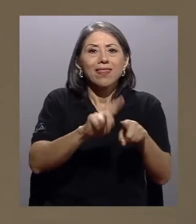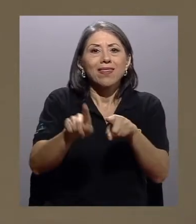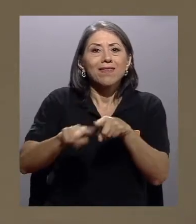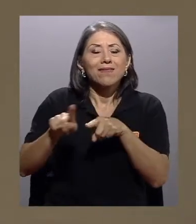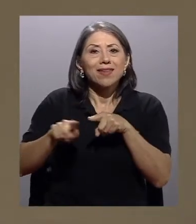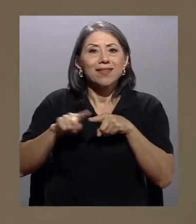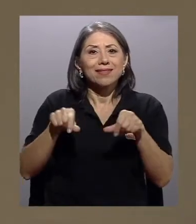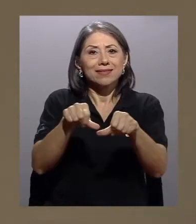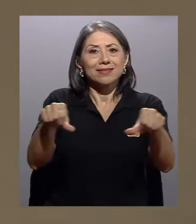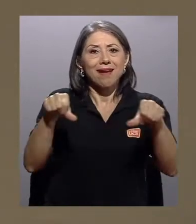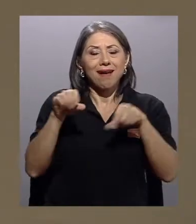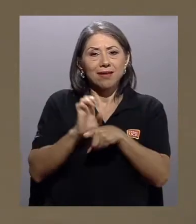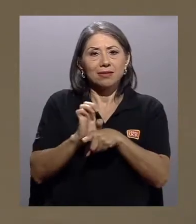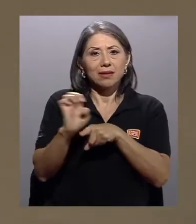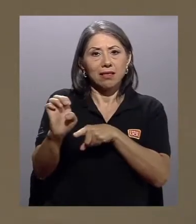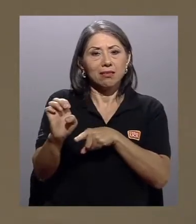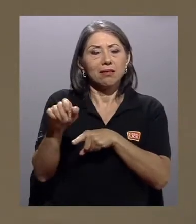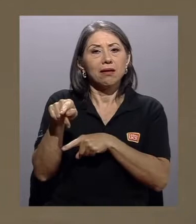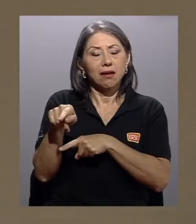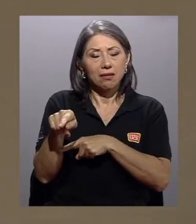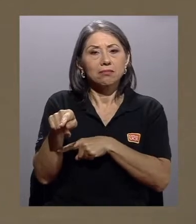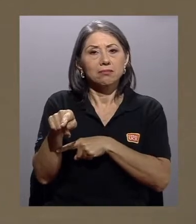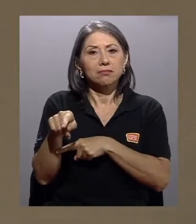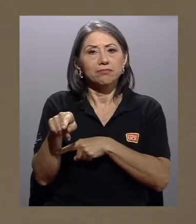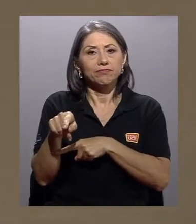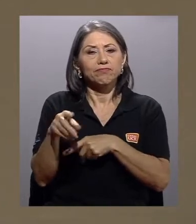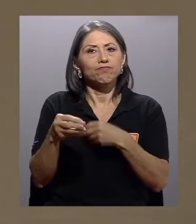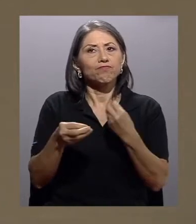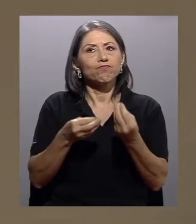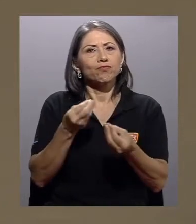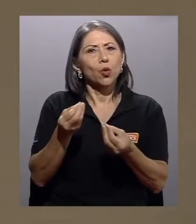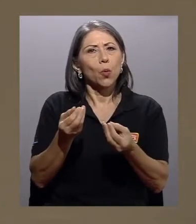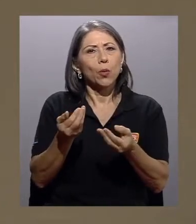han visto de alguna manera